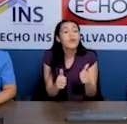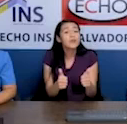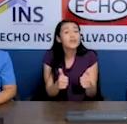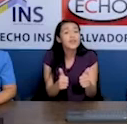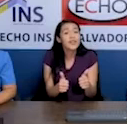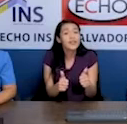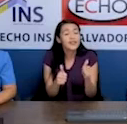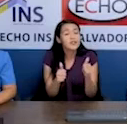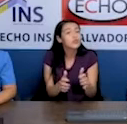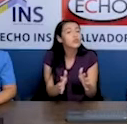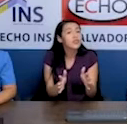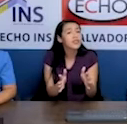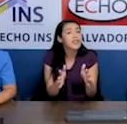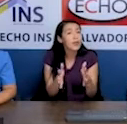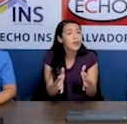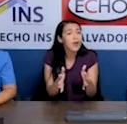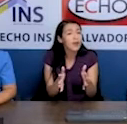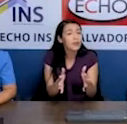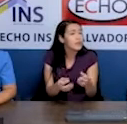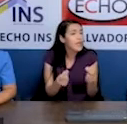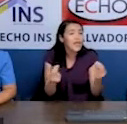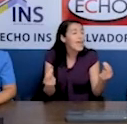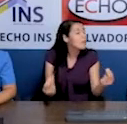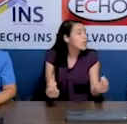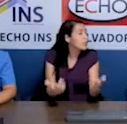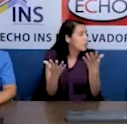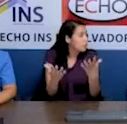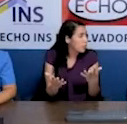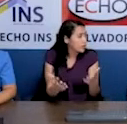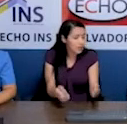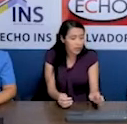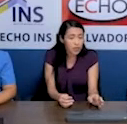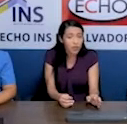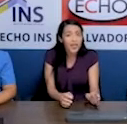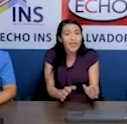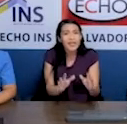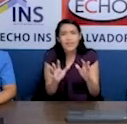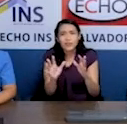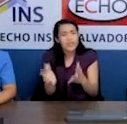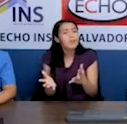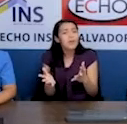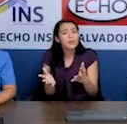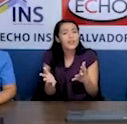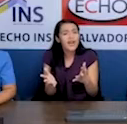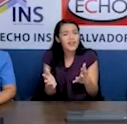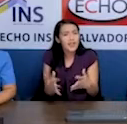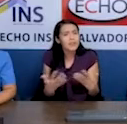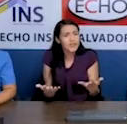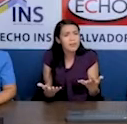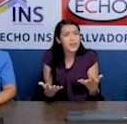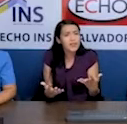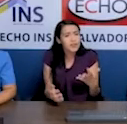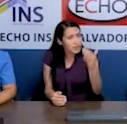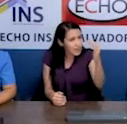oportuno, podemos tener resoluciones de cuadros agudos en minutos, por así decirlo. Y ustedes me preguntarán,